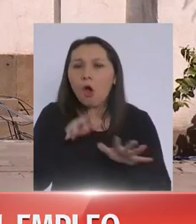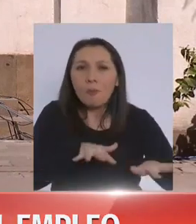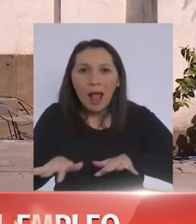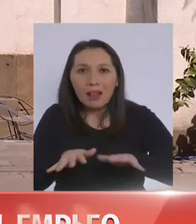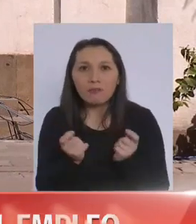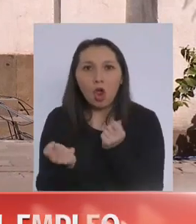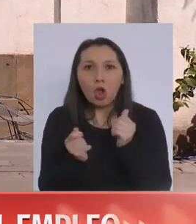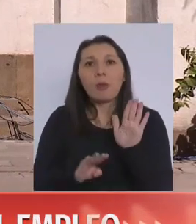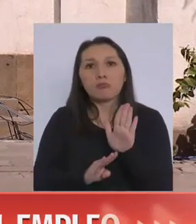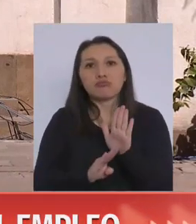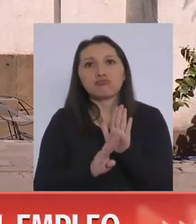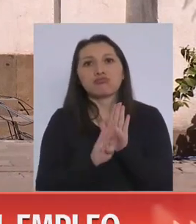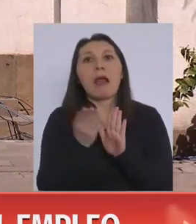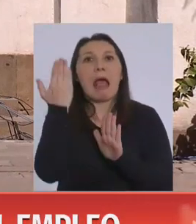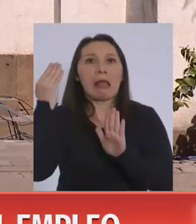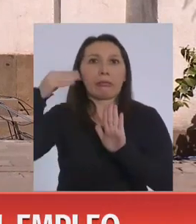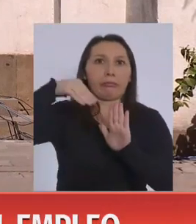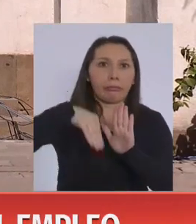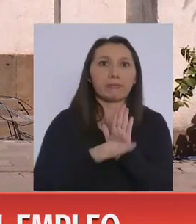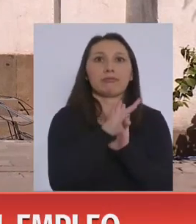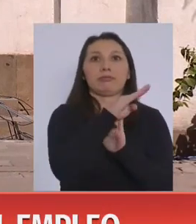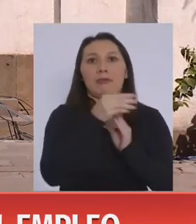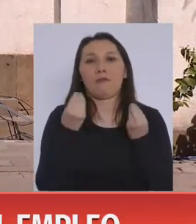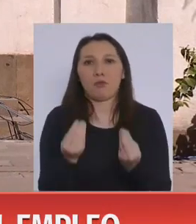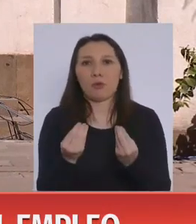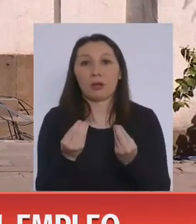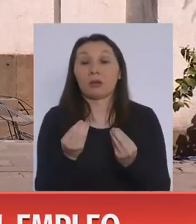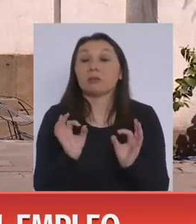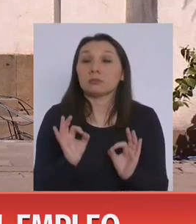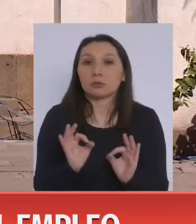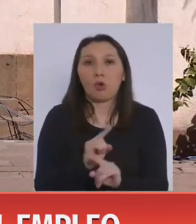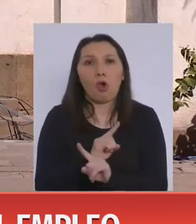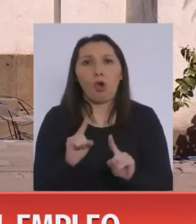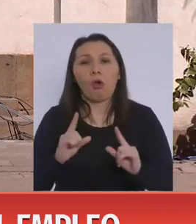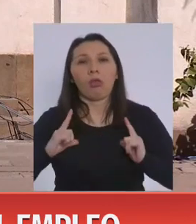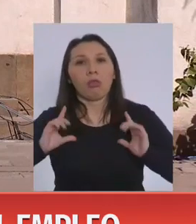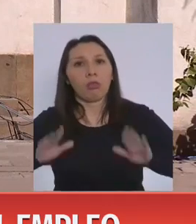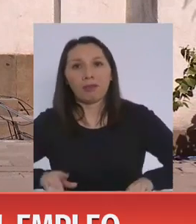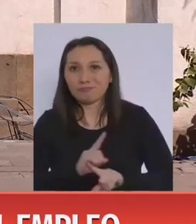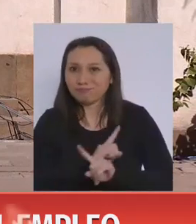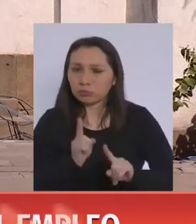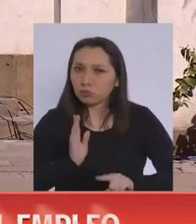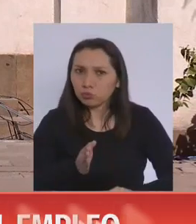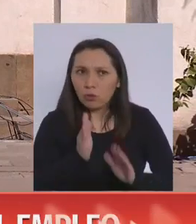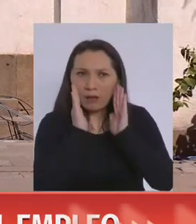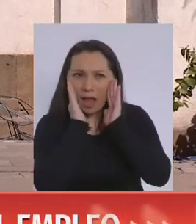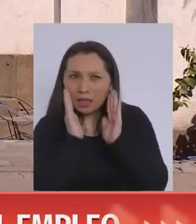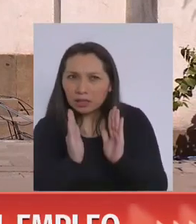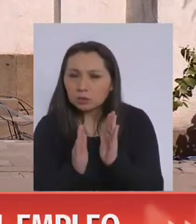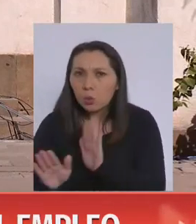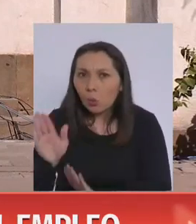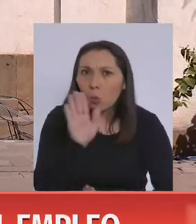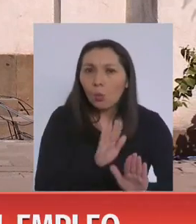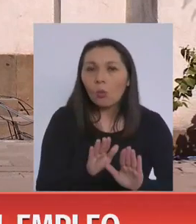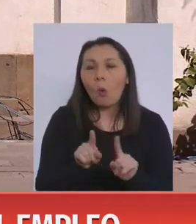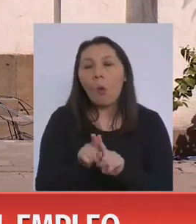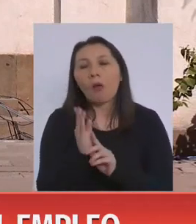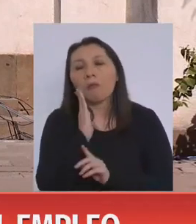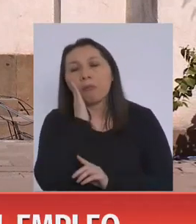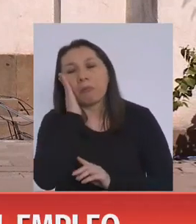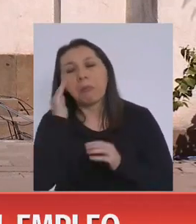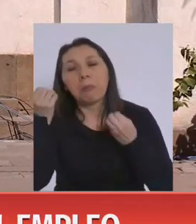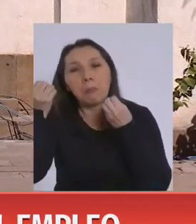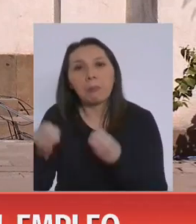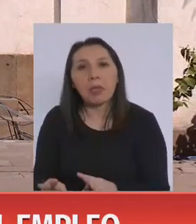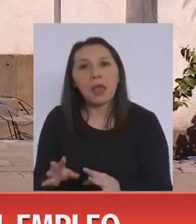actividad económica. Pero por supuesto, no vamos a bajar la guardia ni quedarnos dormidos